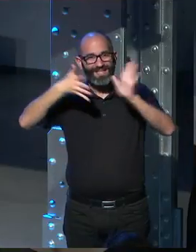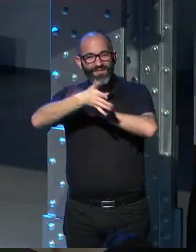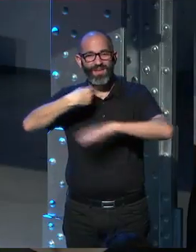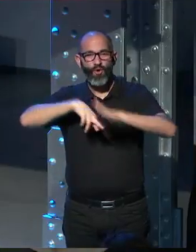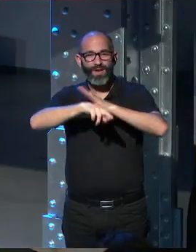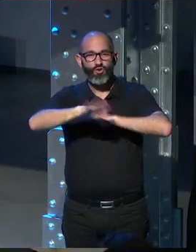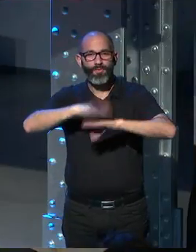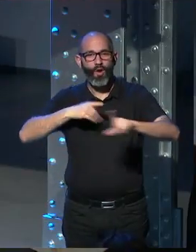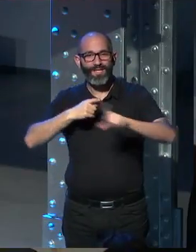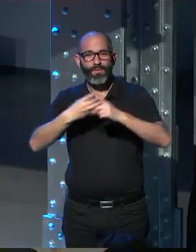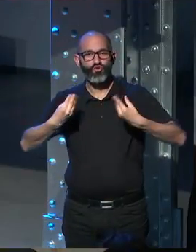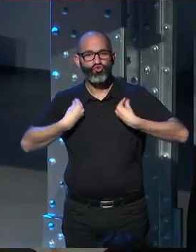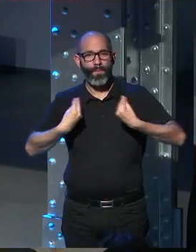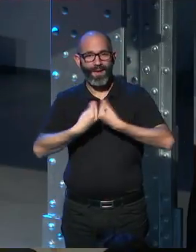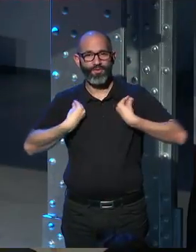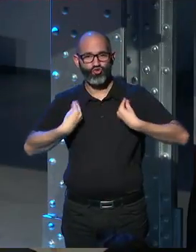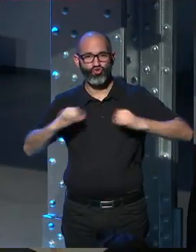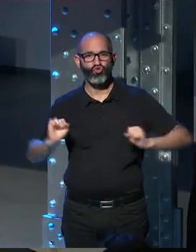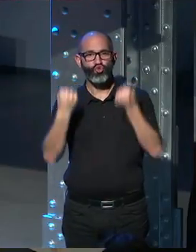permite sobrevivir,